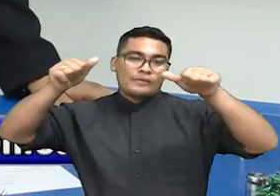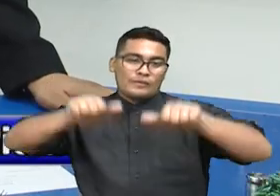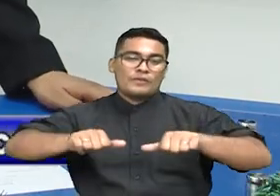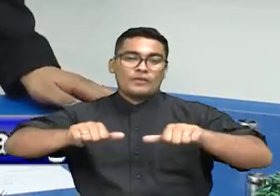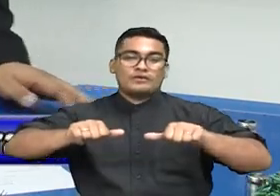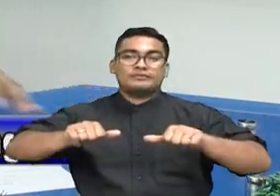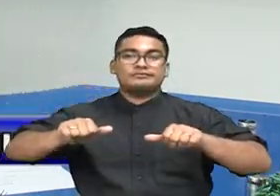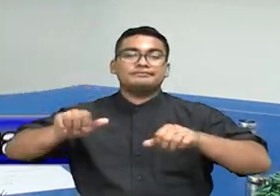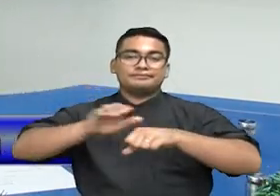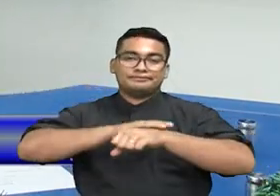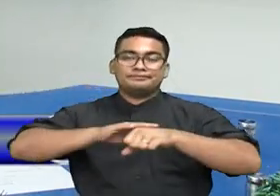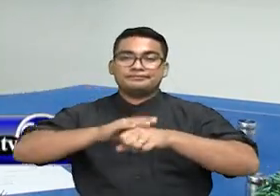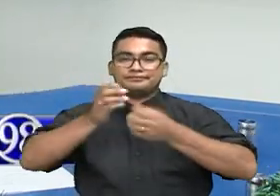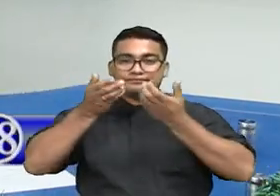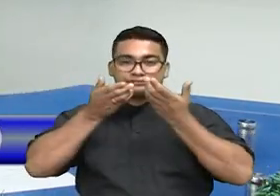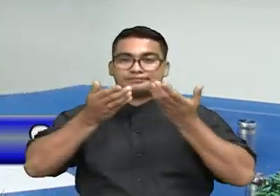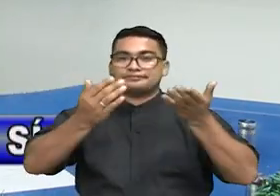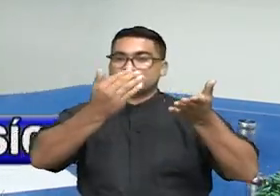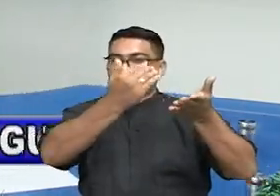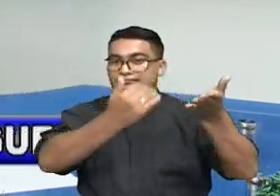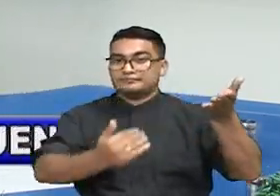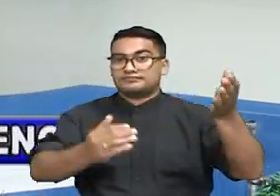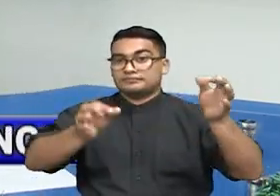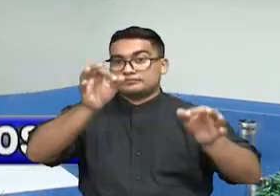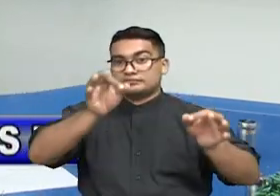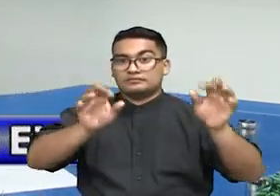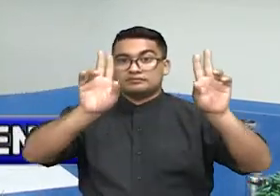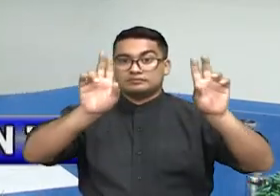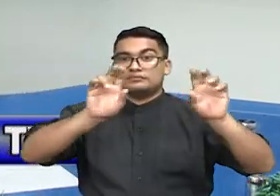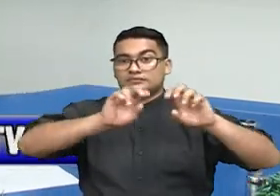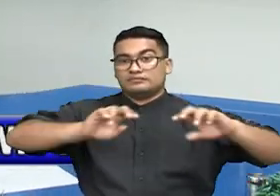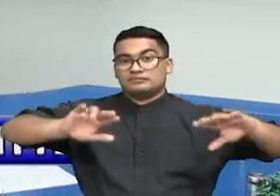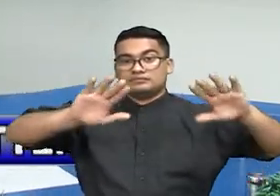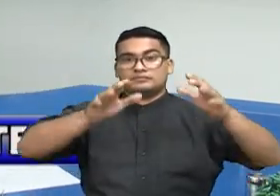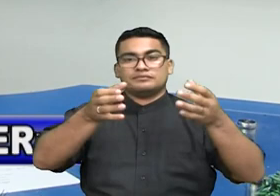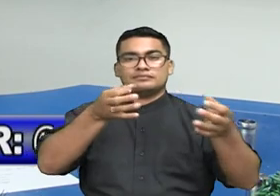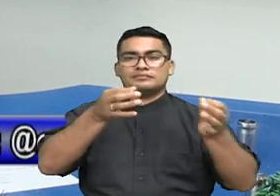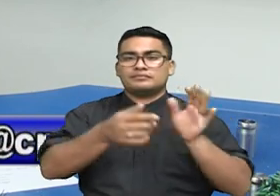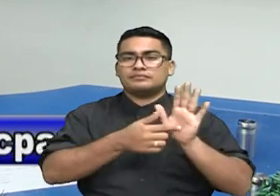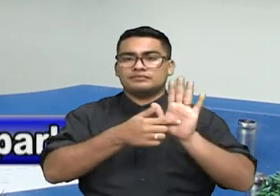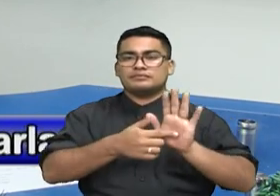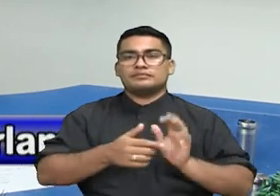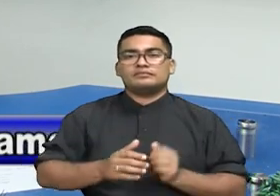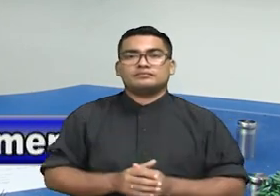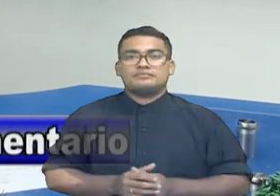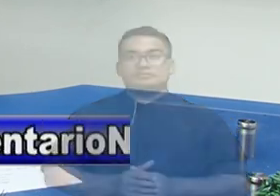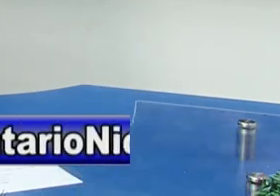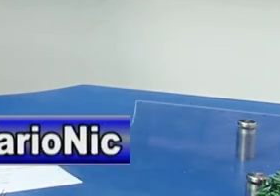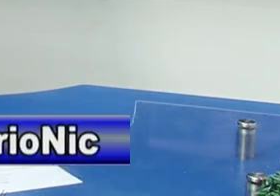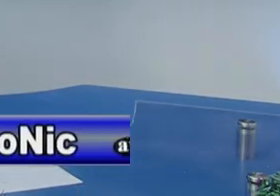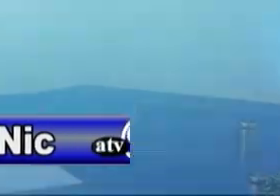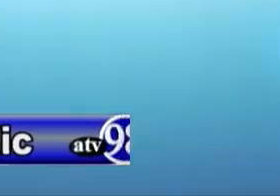a Información, la Participación, Justicia y Asuntos Ambientales. Los detalles se los presentamos a continuación.